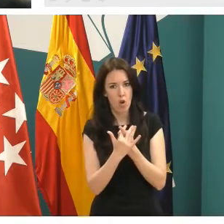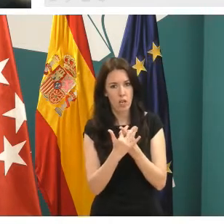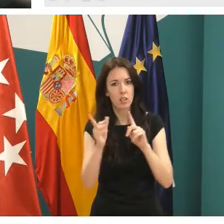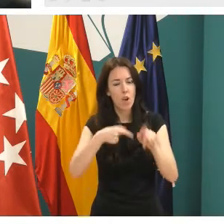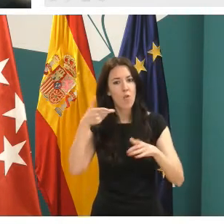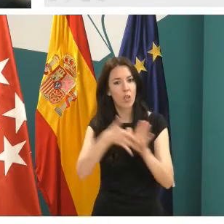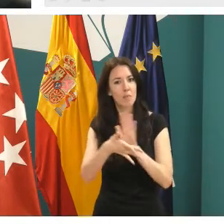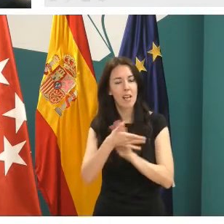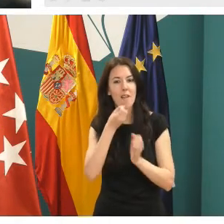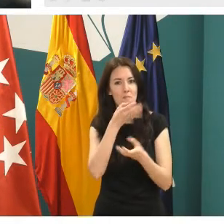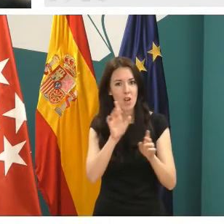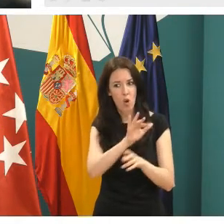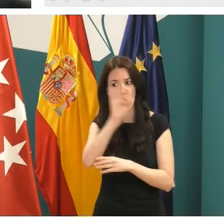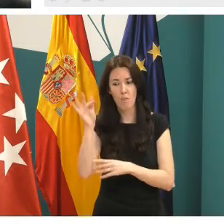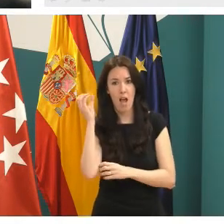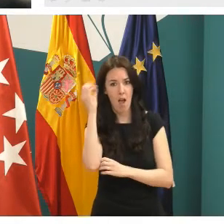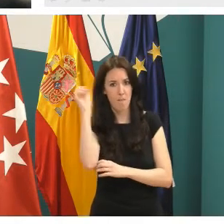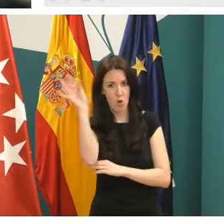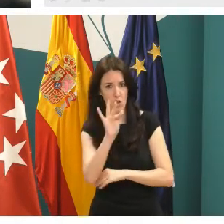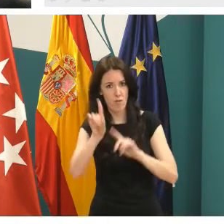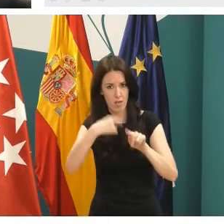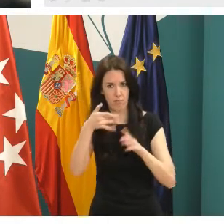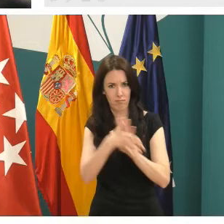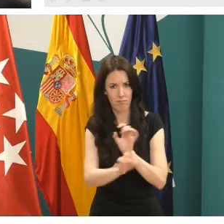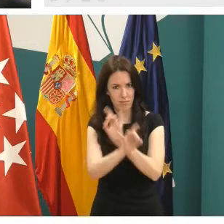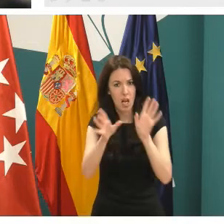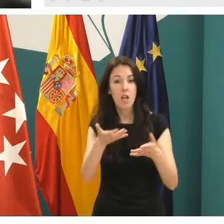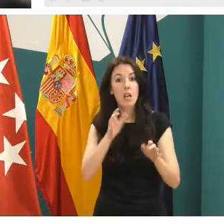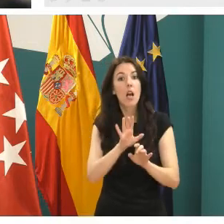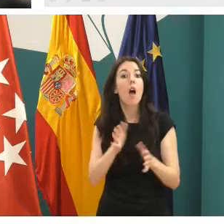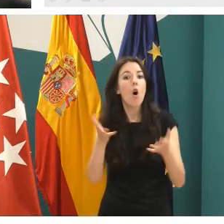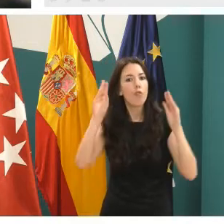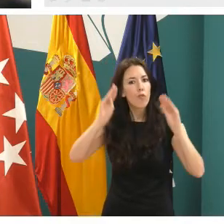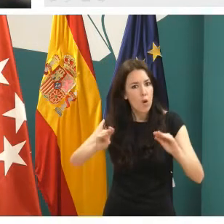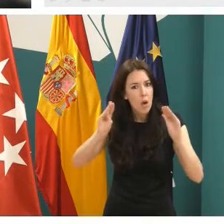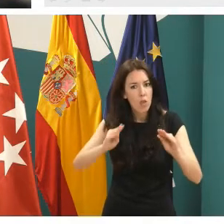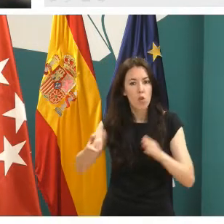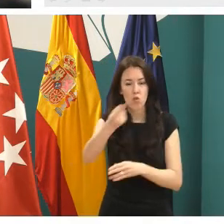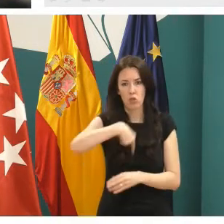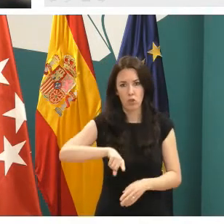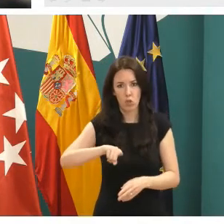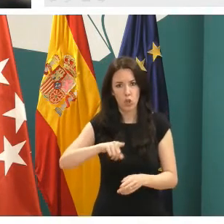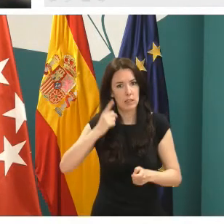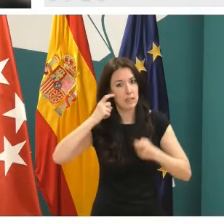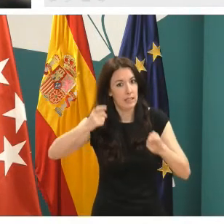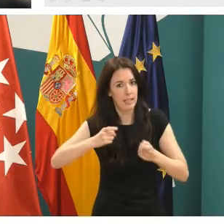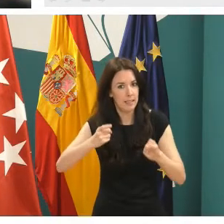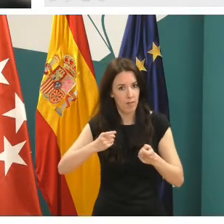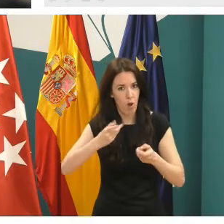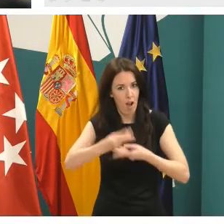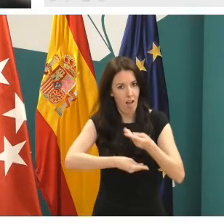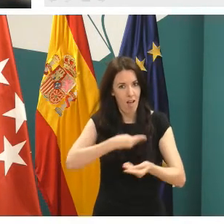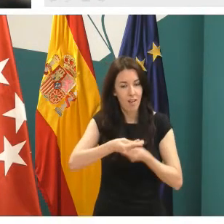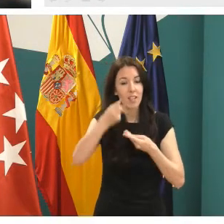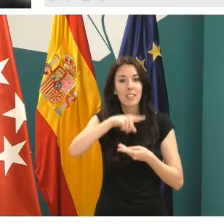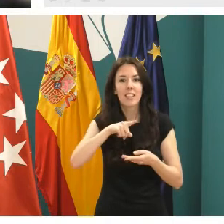explicará mejor en siguientes ponencias, por supuesto dando formación, como estamos intentando llegar aquí, y por supuesto